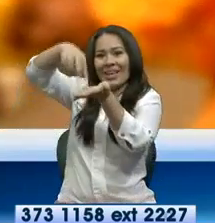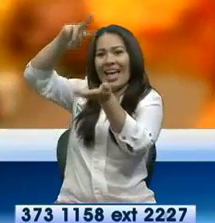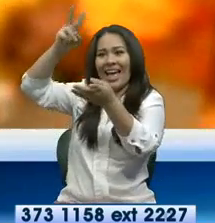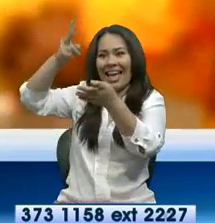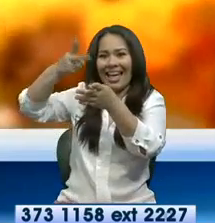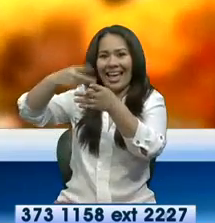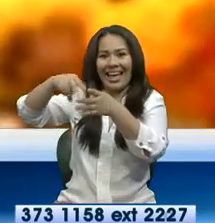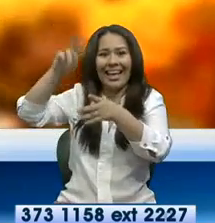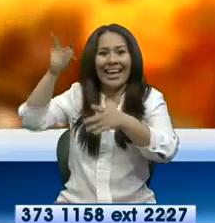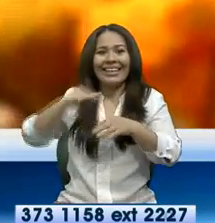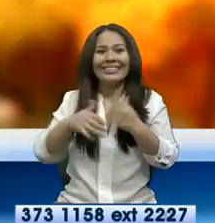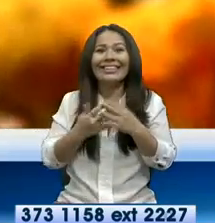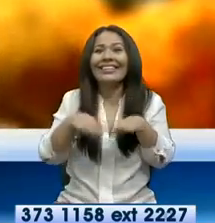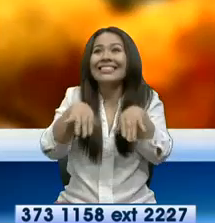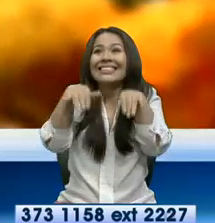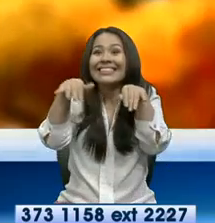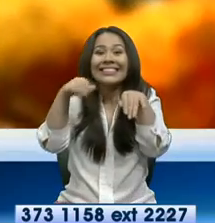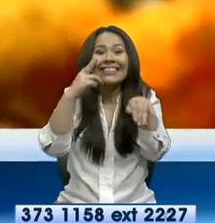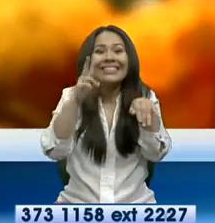a todos los presentes.